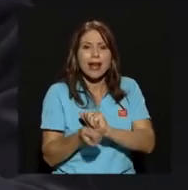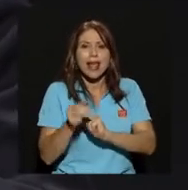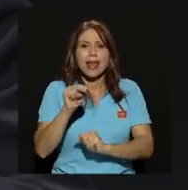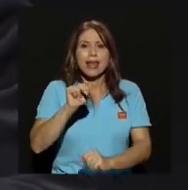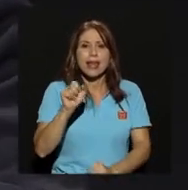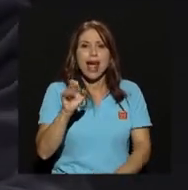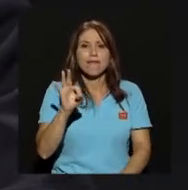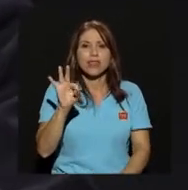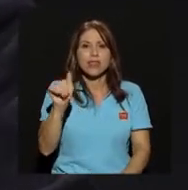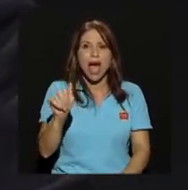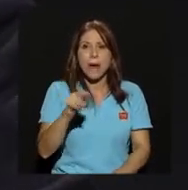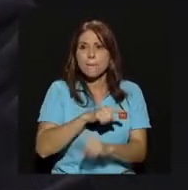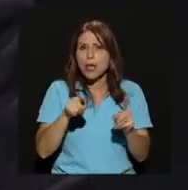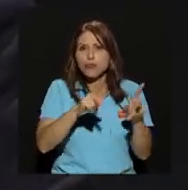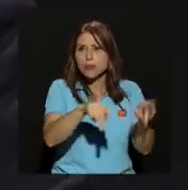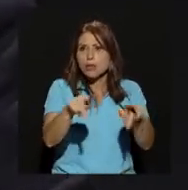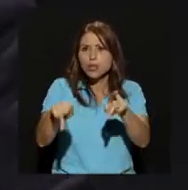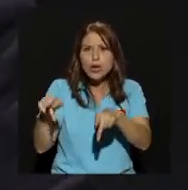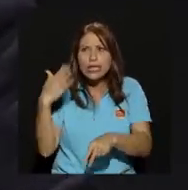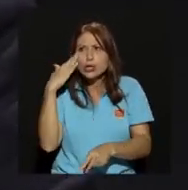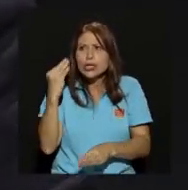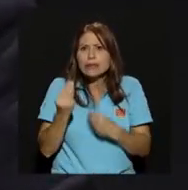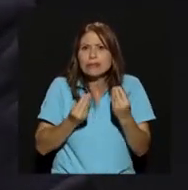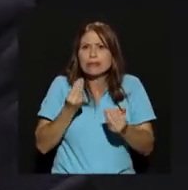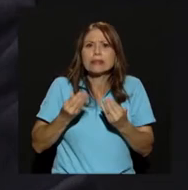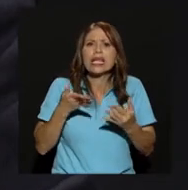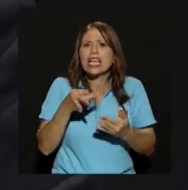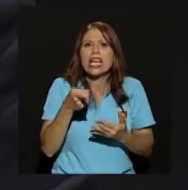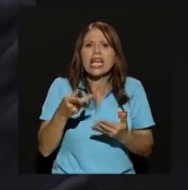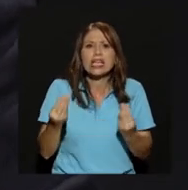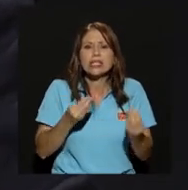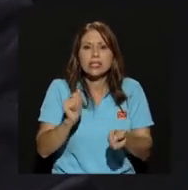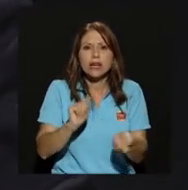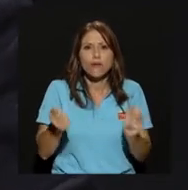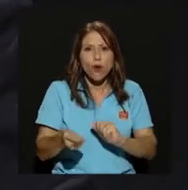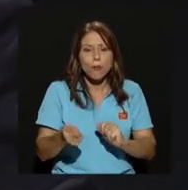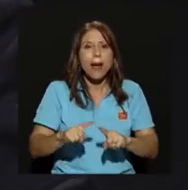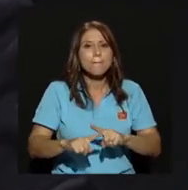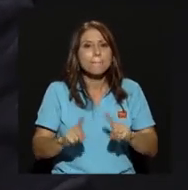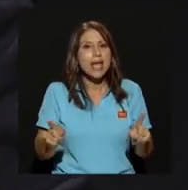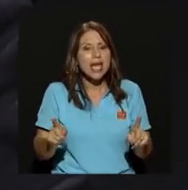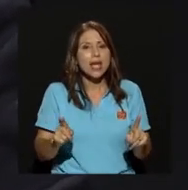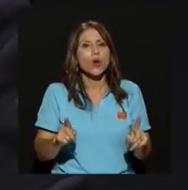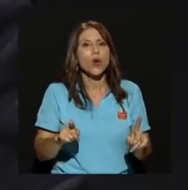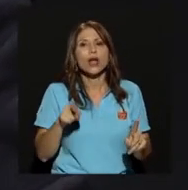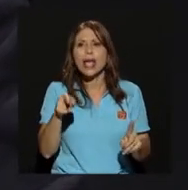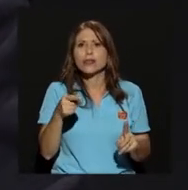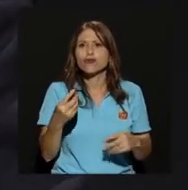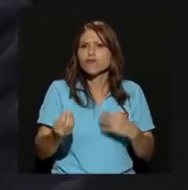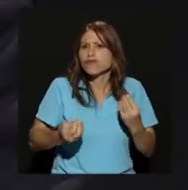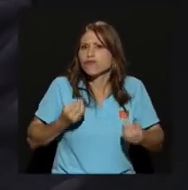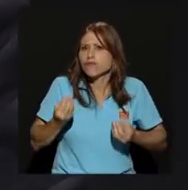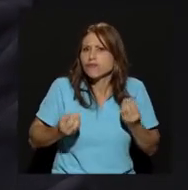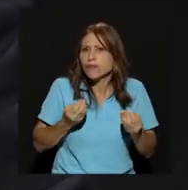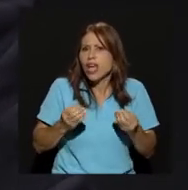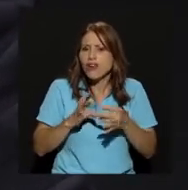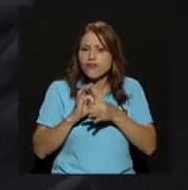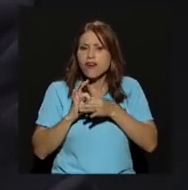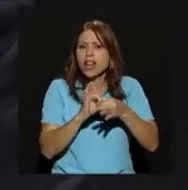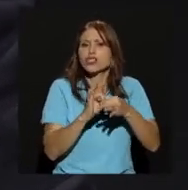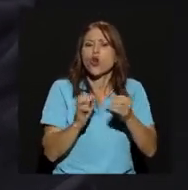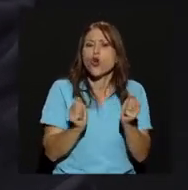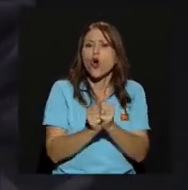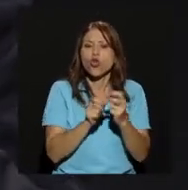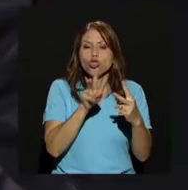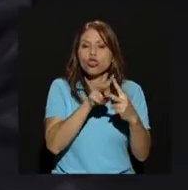de qué se trata esa esa reforma pero que pone en entredicho la relación con sus dos principales